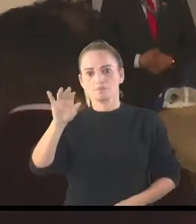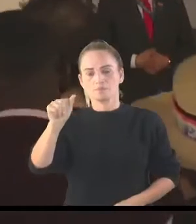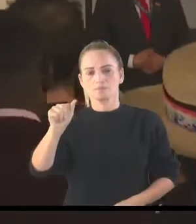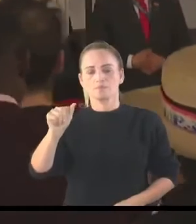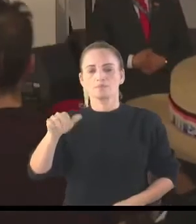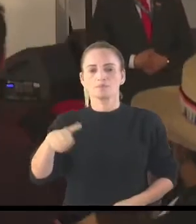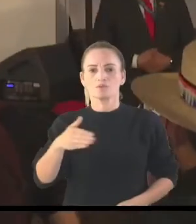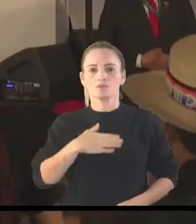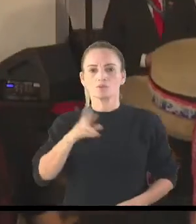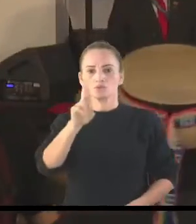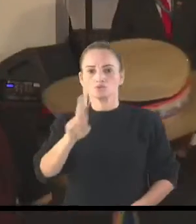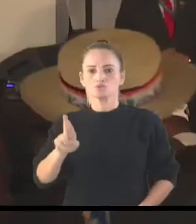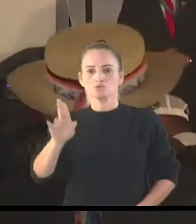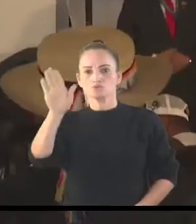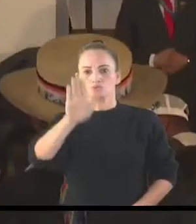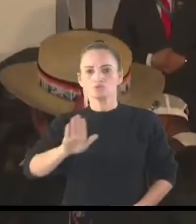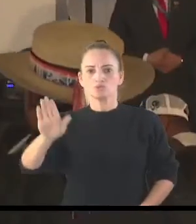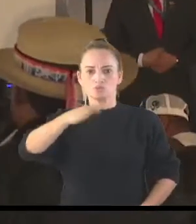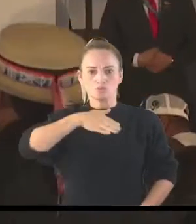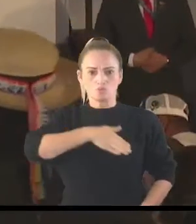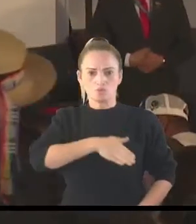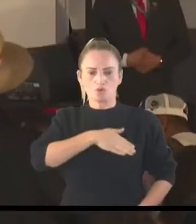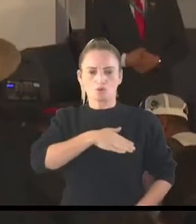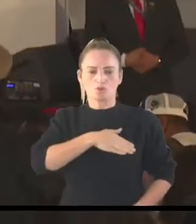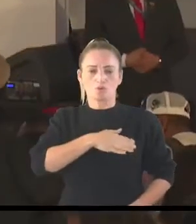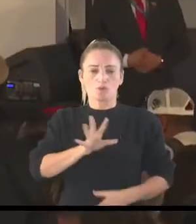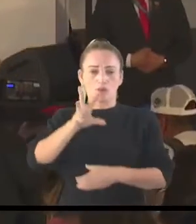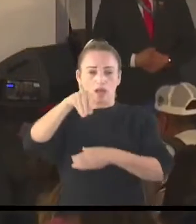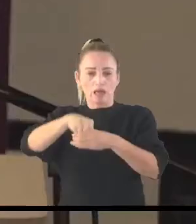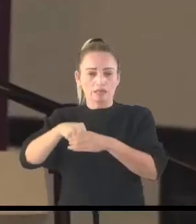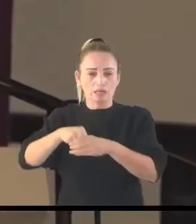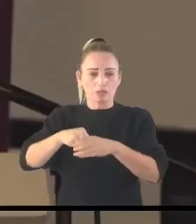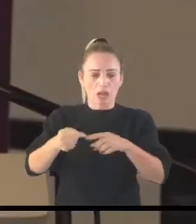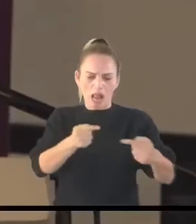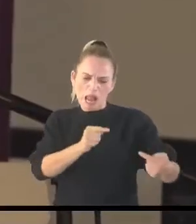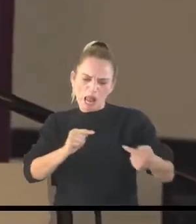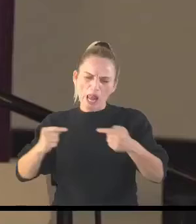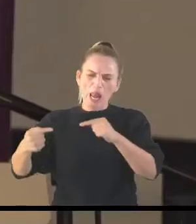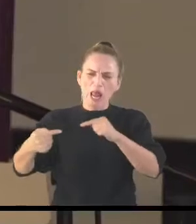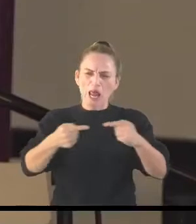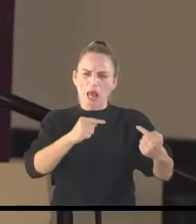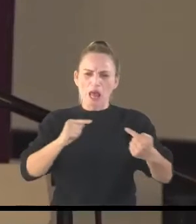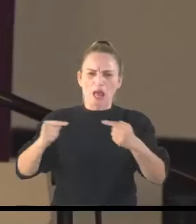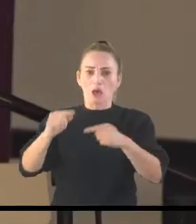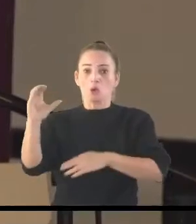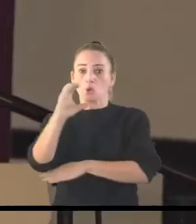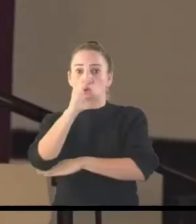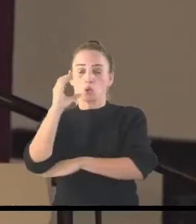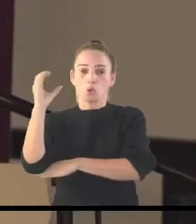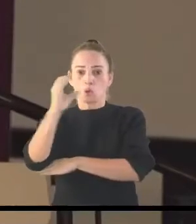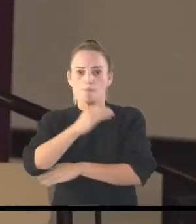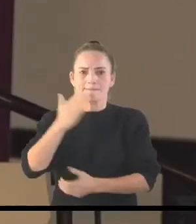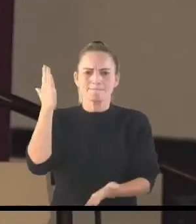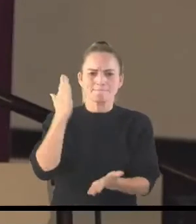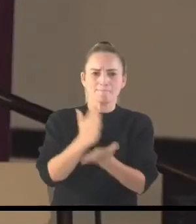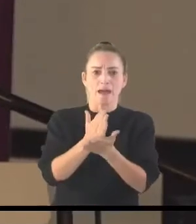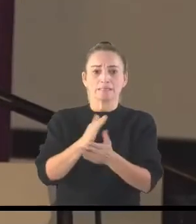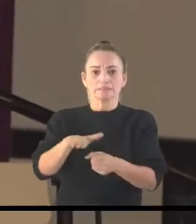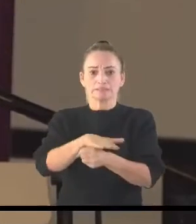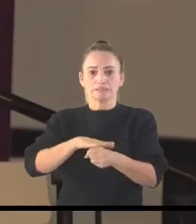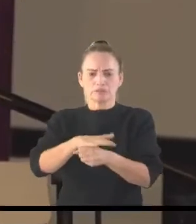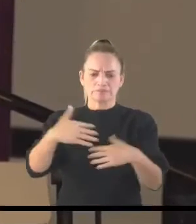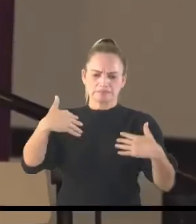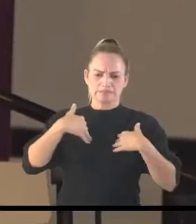a causa de todo este conflicto interno que vivimos en Colombia. Tuve 2 hechos